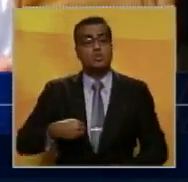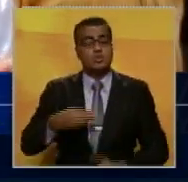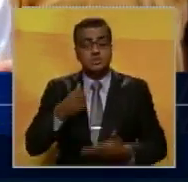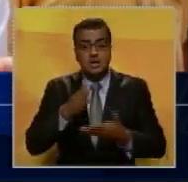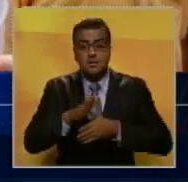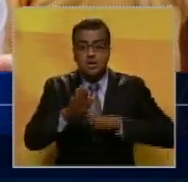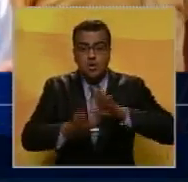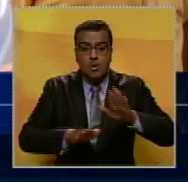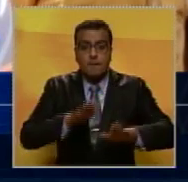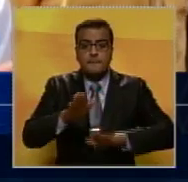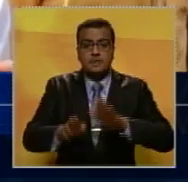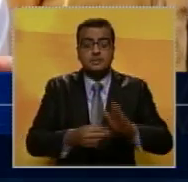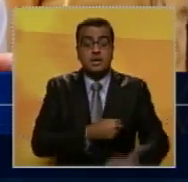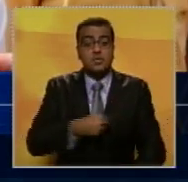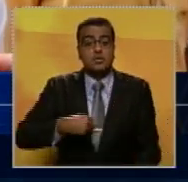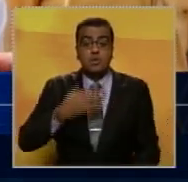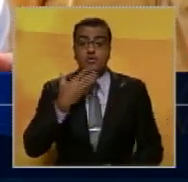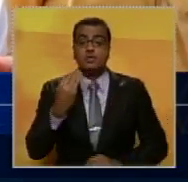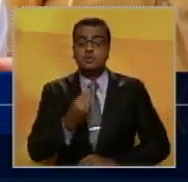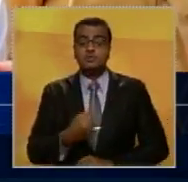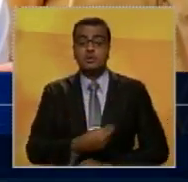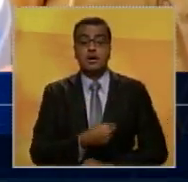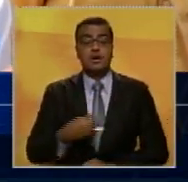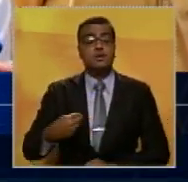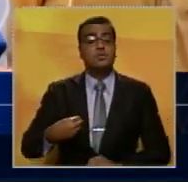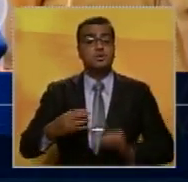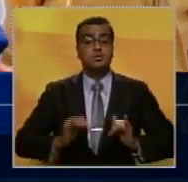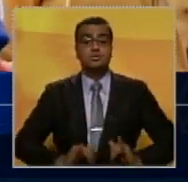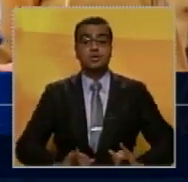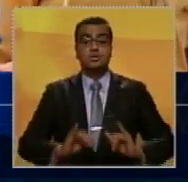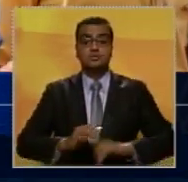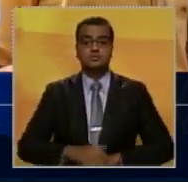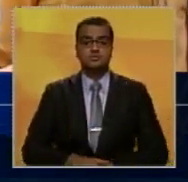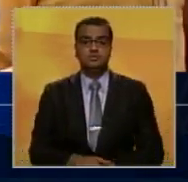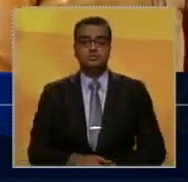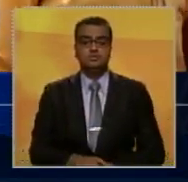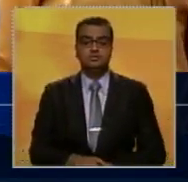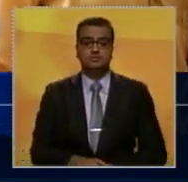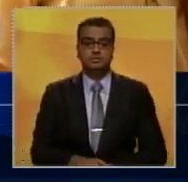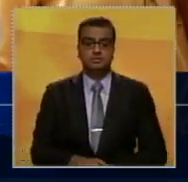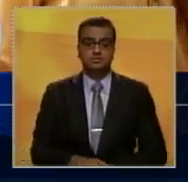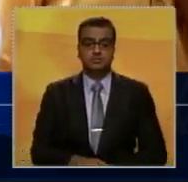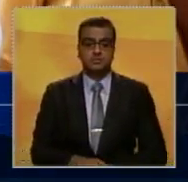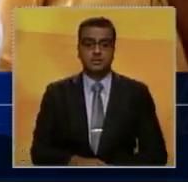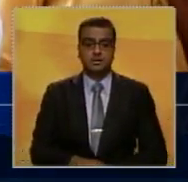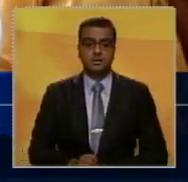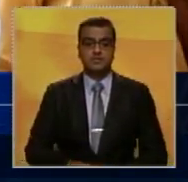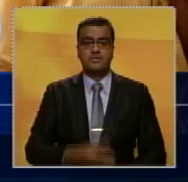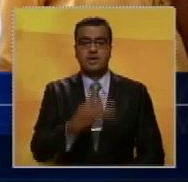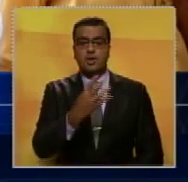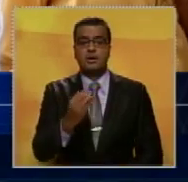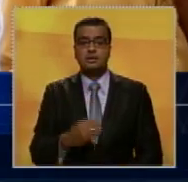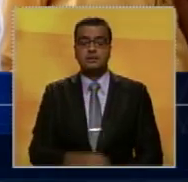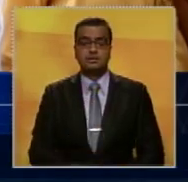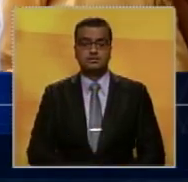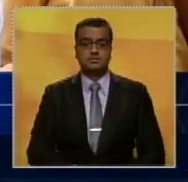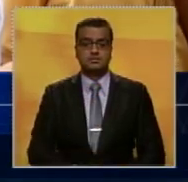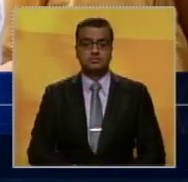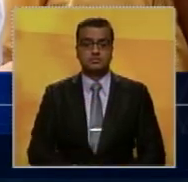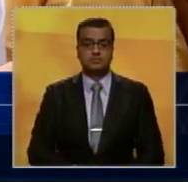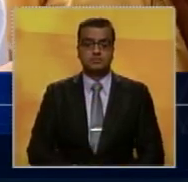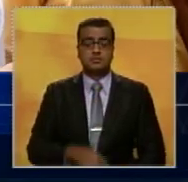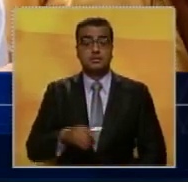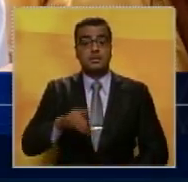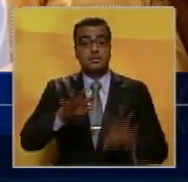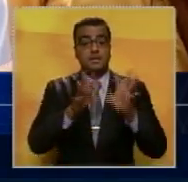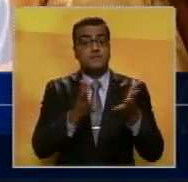los pasos a nuestra juventud, a nuestros hijos, que se han llevado ya a 40 de este